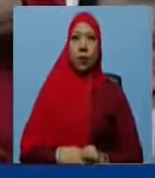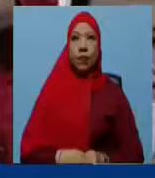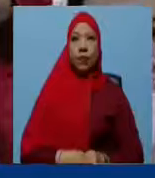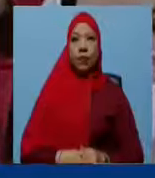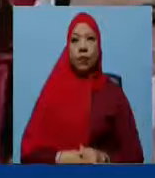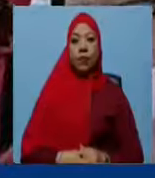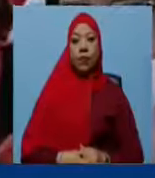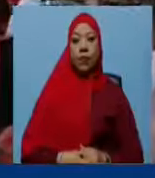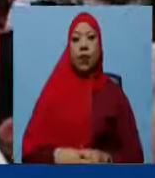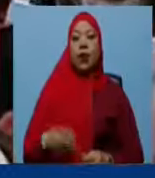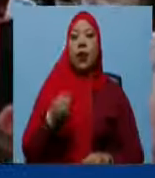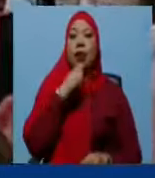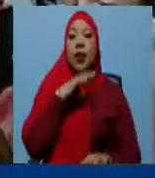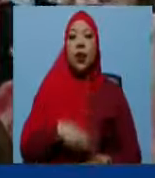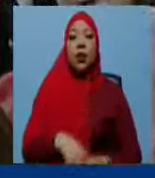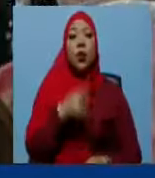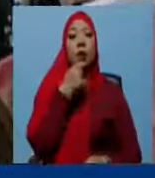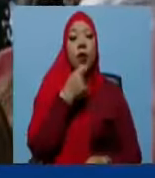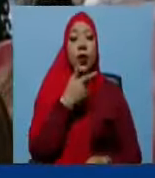Qué grande historia,